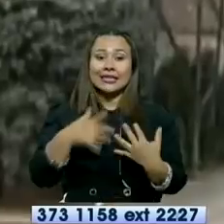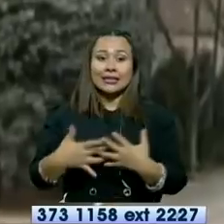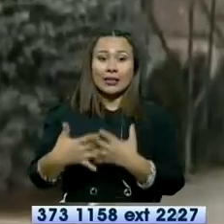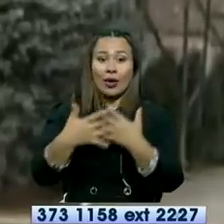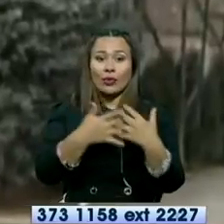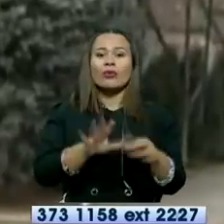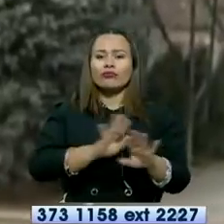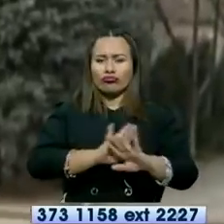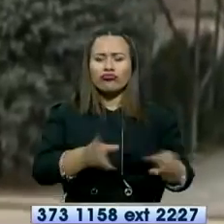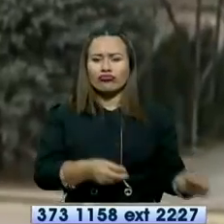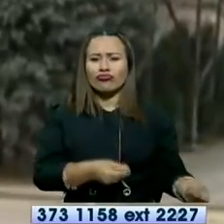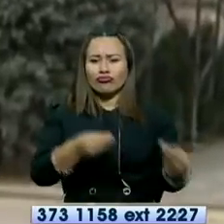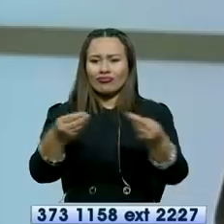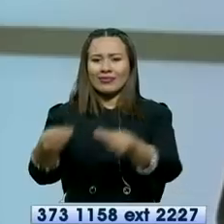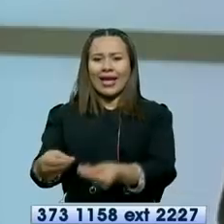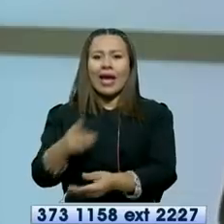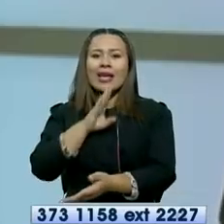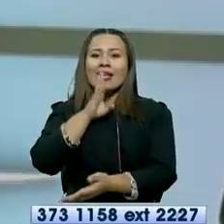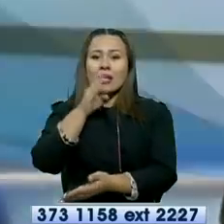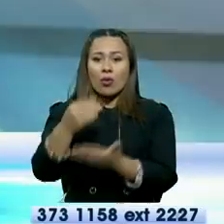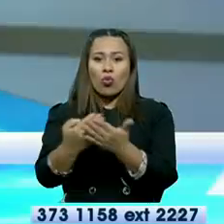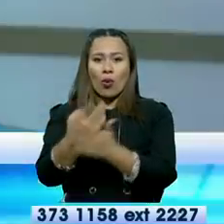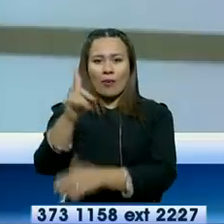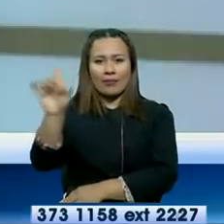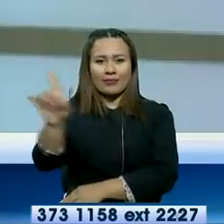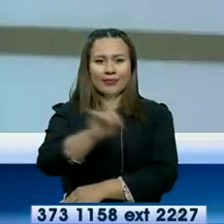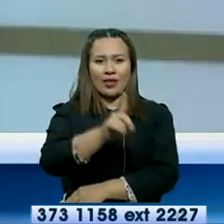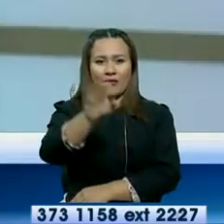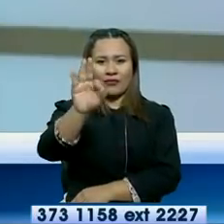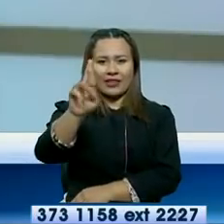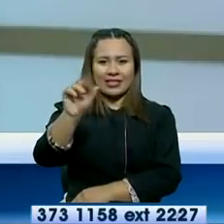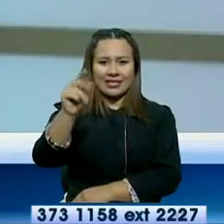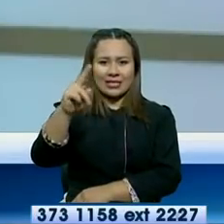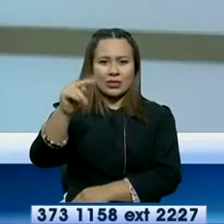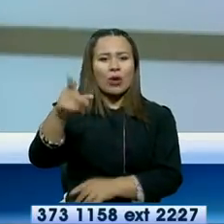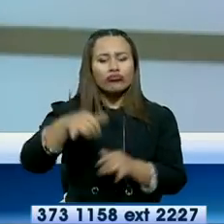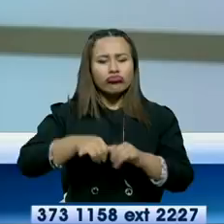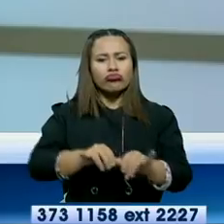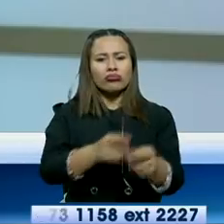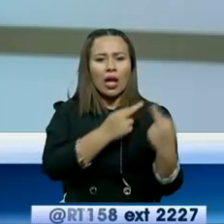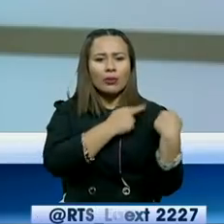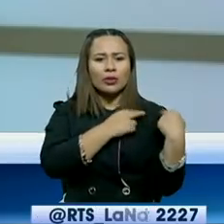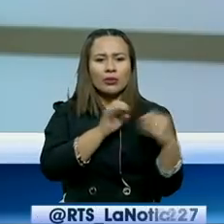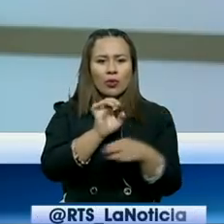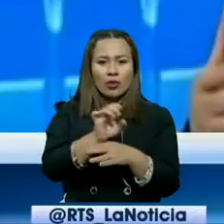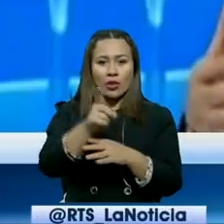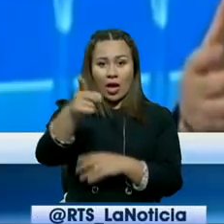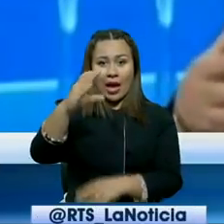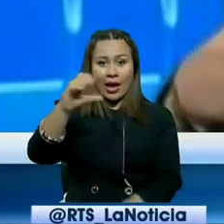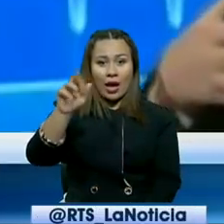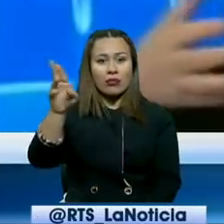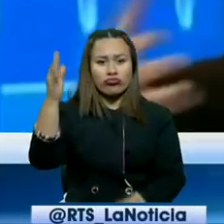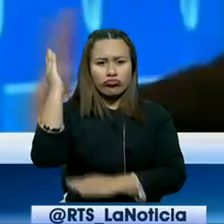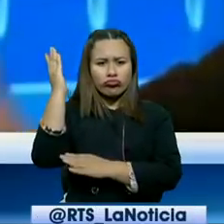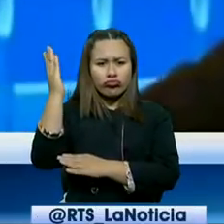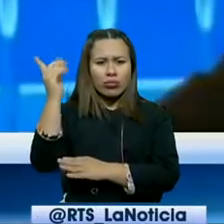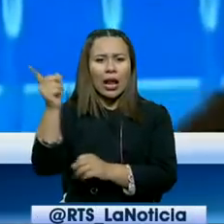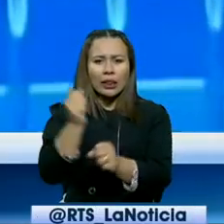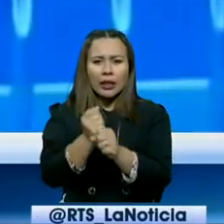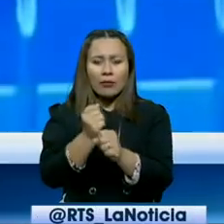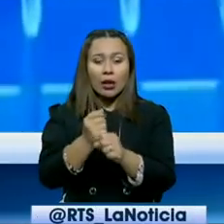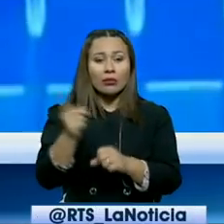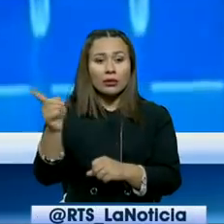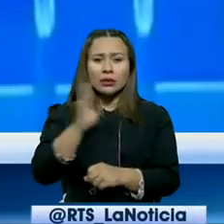el beneplácito para que Francisco Carrión asuma la embajada de Ecuador en ese país. Carrión es un diplomático de carrera,